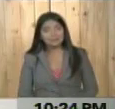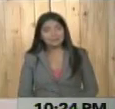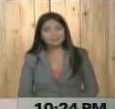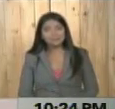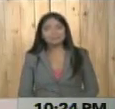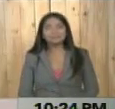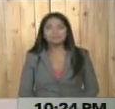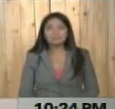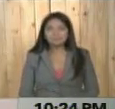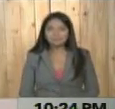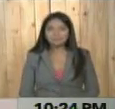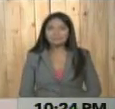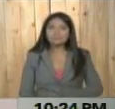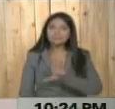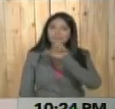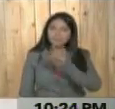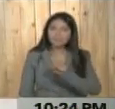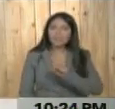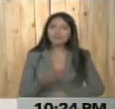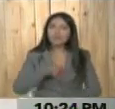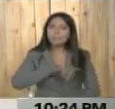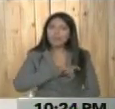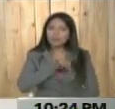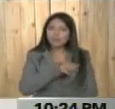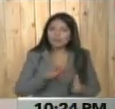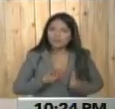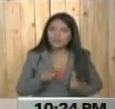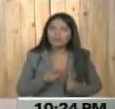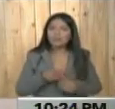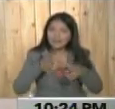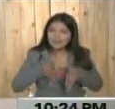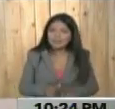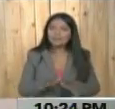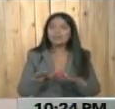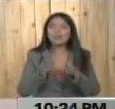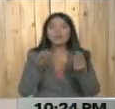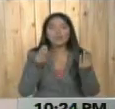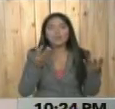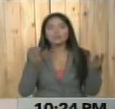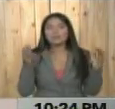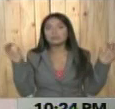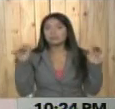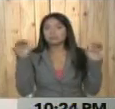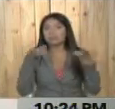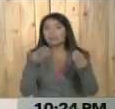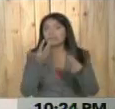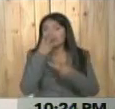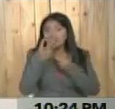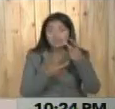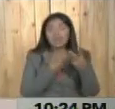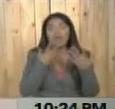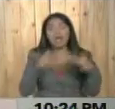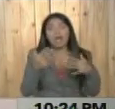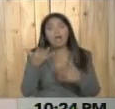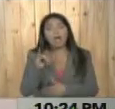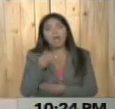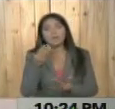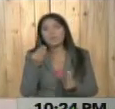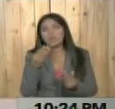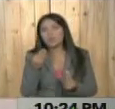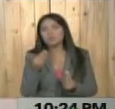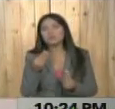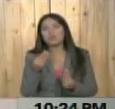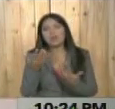toda esa zona del sur de España, ¿verdad? Sí, sí, sí. Bueno, vino mucha línea. Gente de allá para acá. Y sí. Tenemos grandes